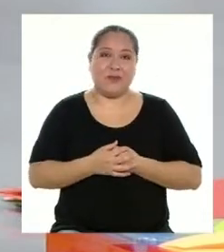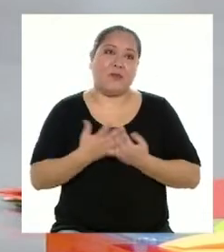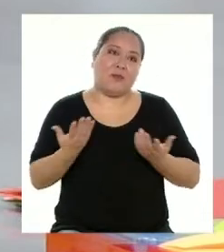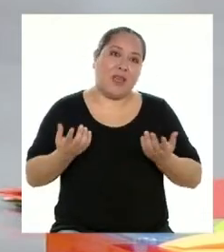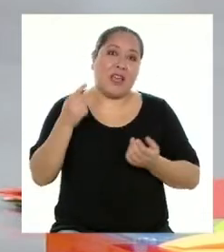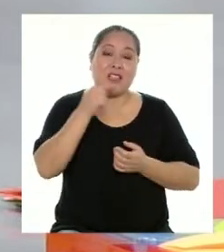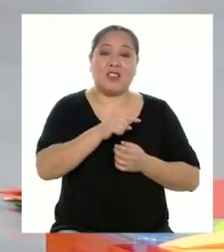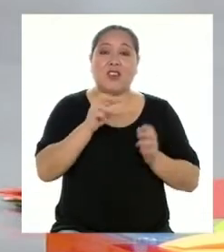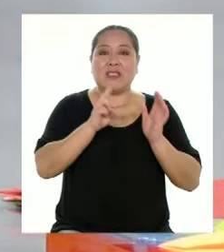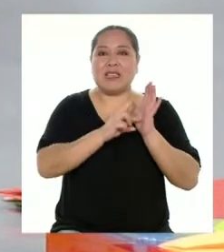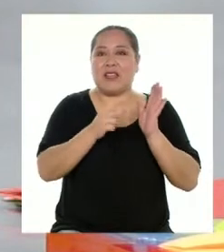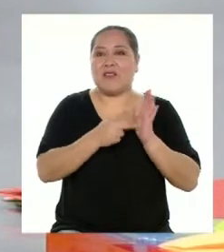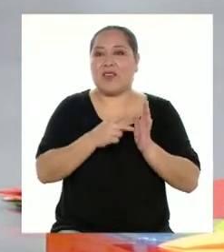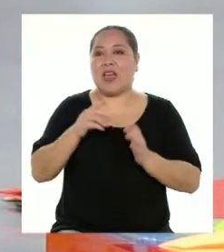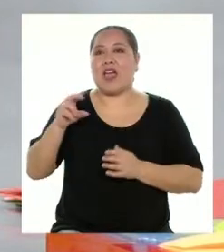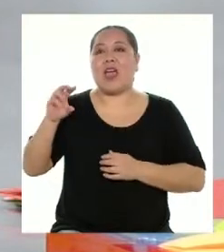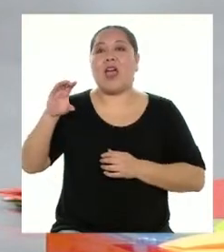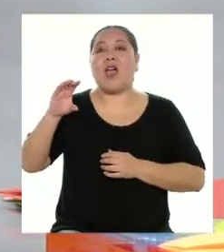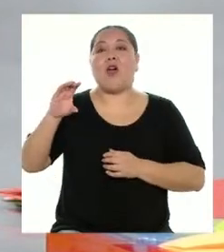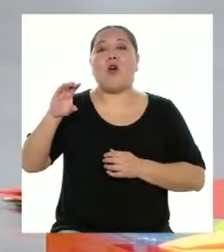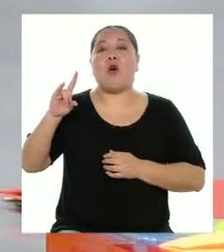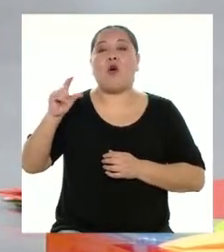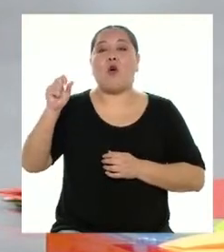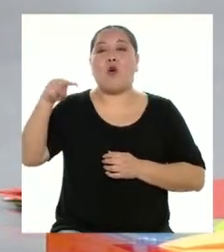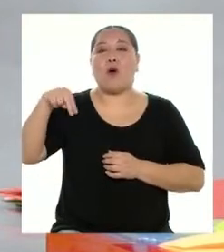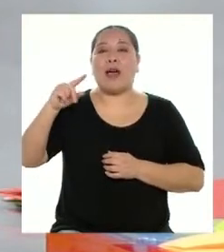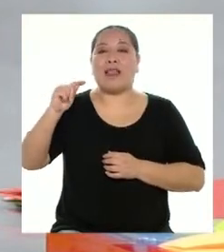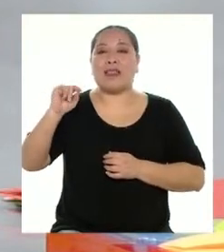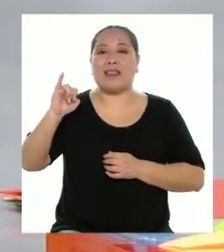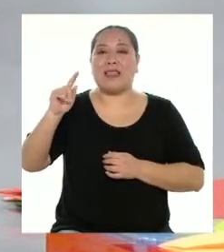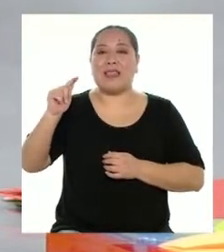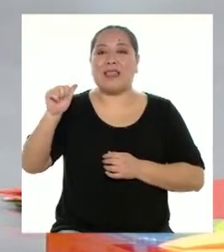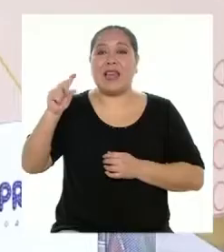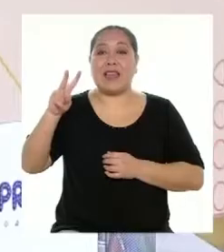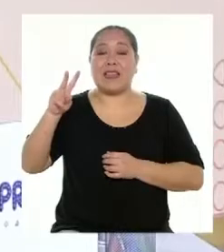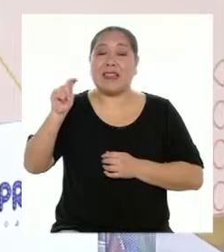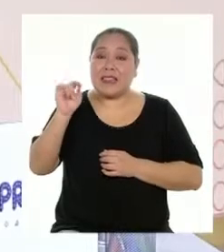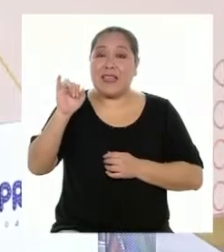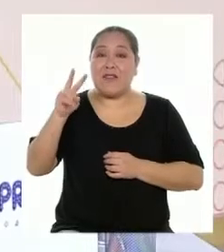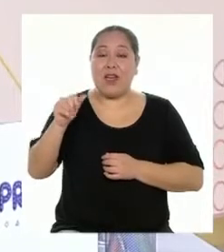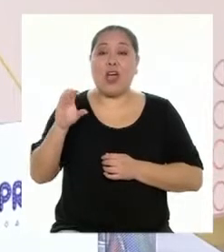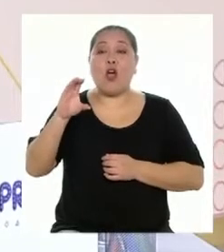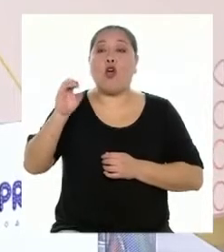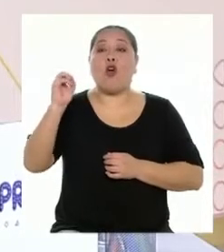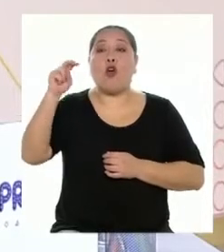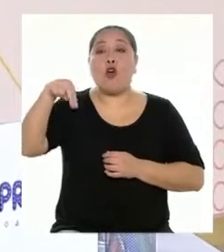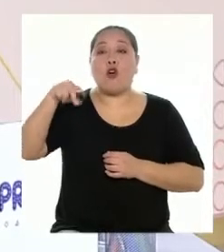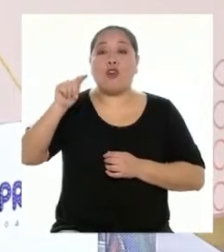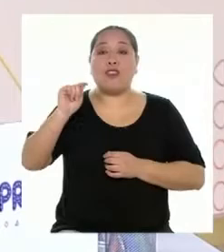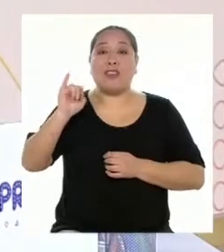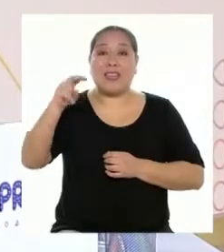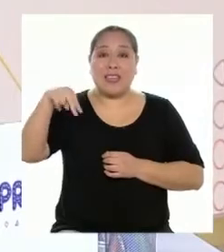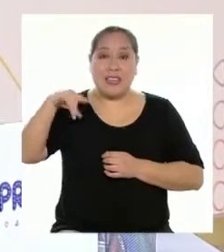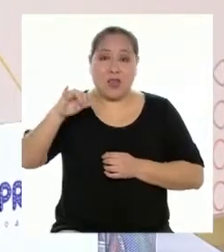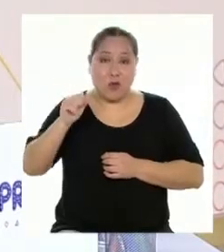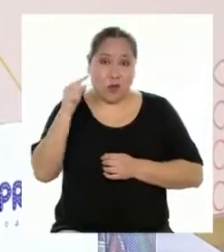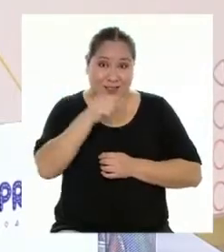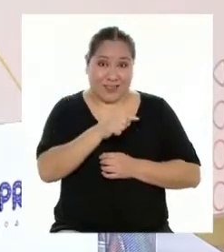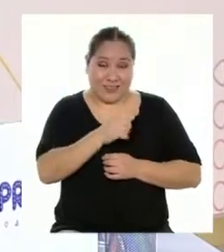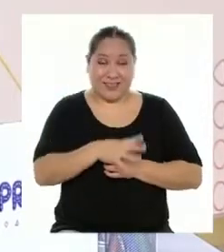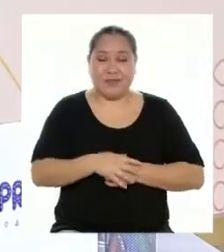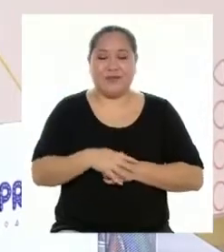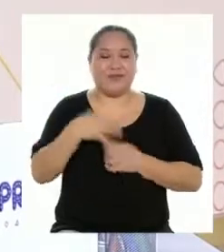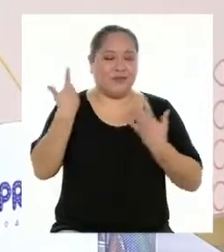lo cual creo que es una variable cuantitativa continua. ¡Excelente, Tocino! Creo que ya